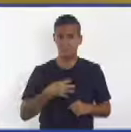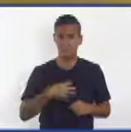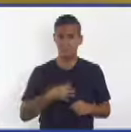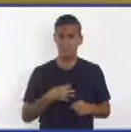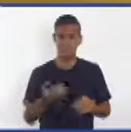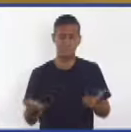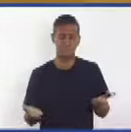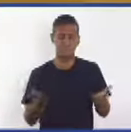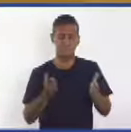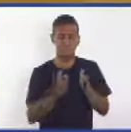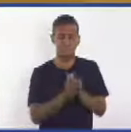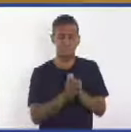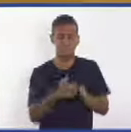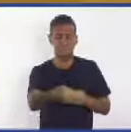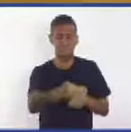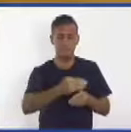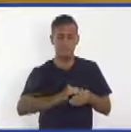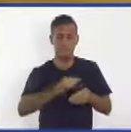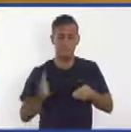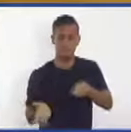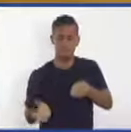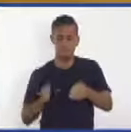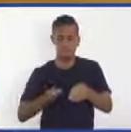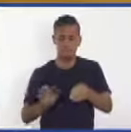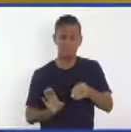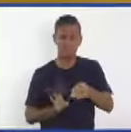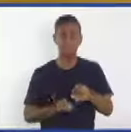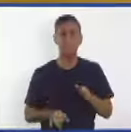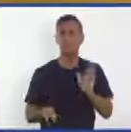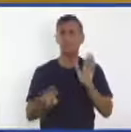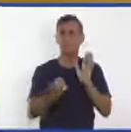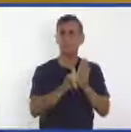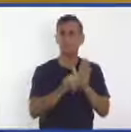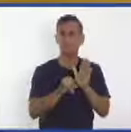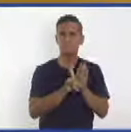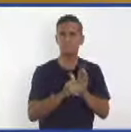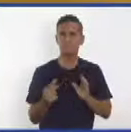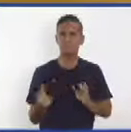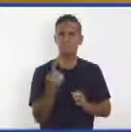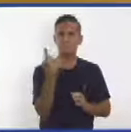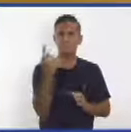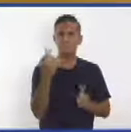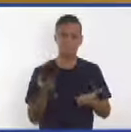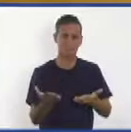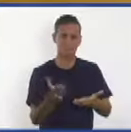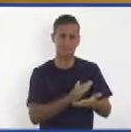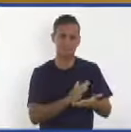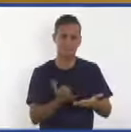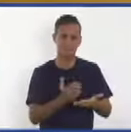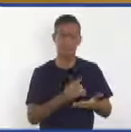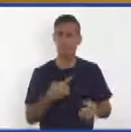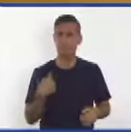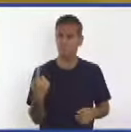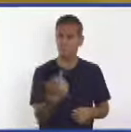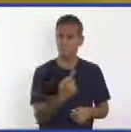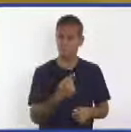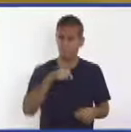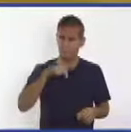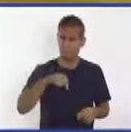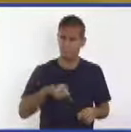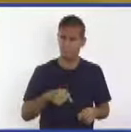libros pero tienen la identificación en las primeras páginas nosotros en este primer encuentro